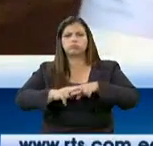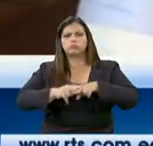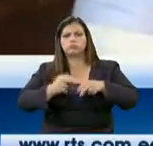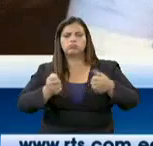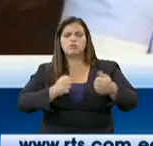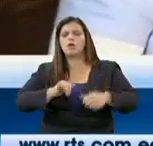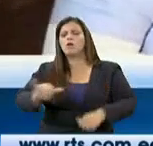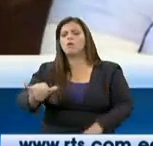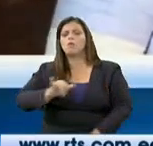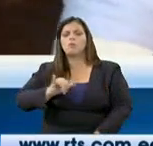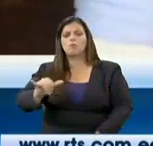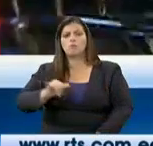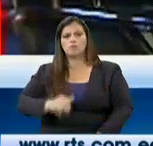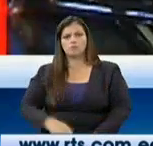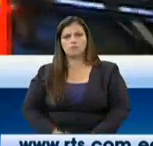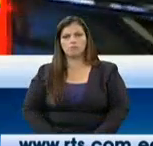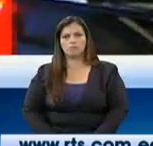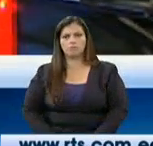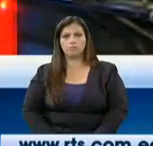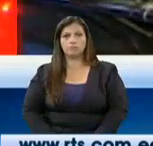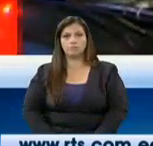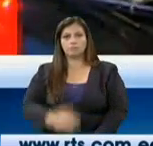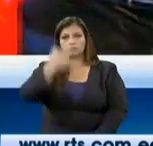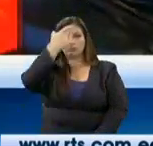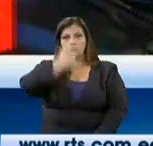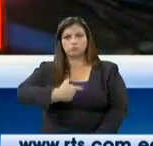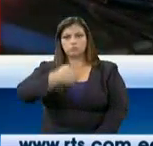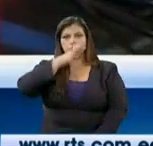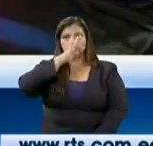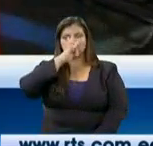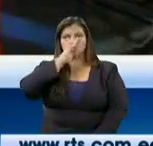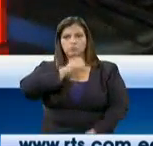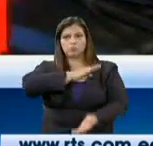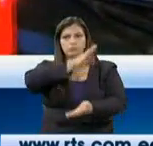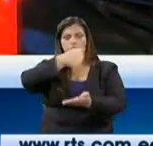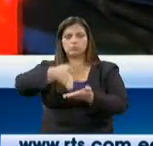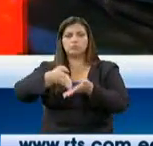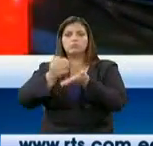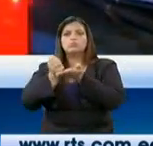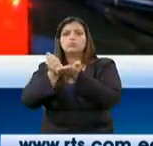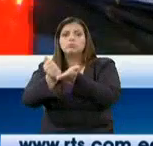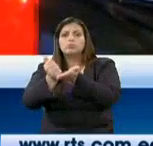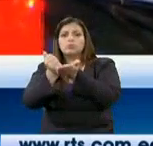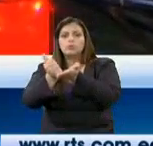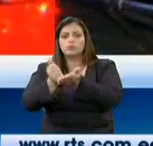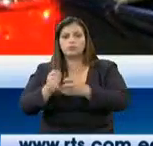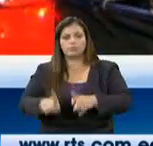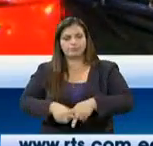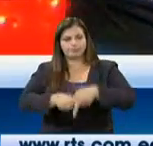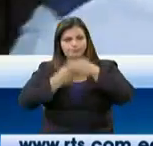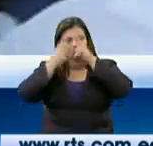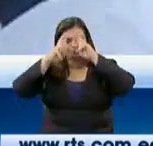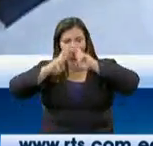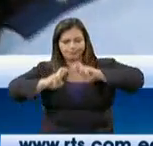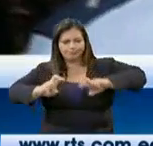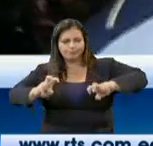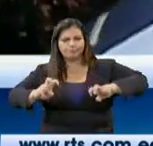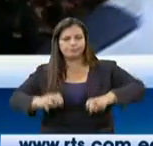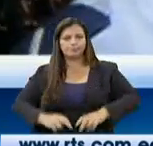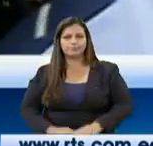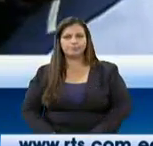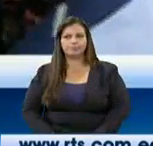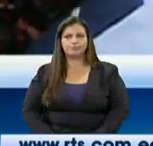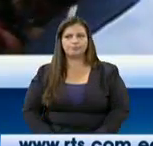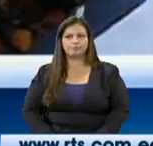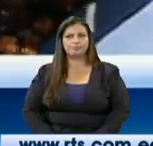la ATM también llegaron al punto para colaborar en la situación. Ahora a tomar medidas, empezar las investigaciones. Al momento el señor